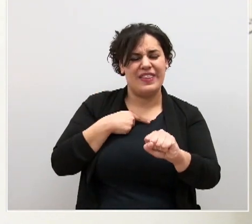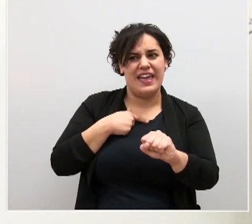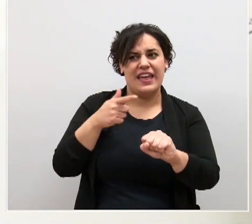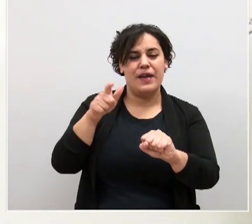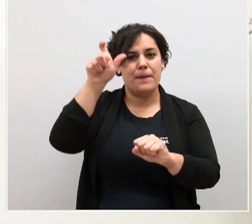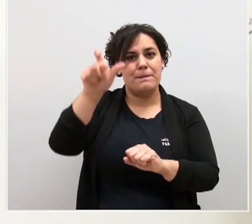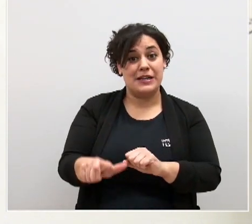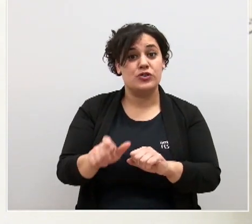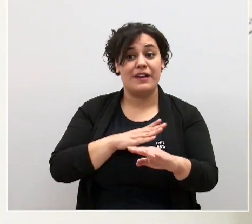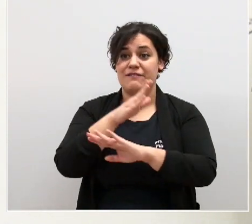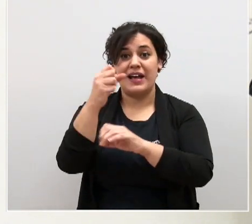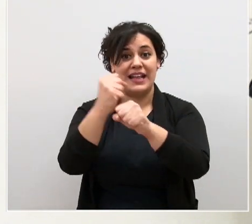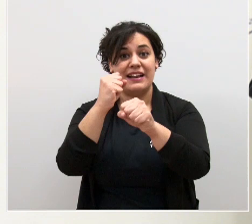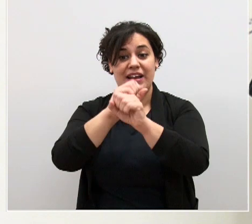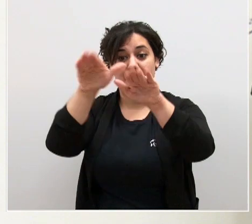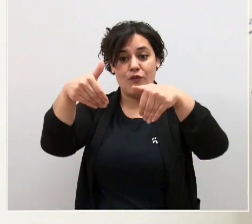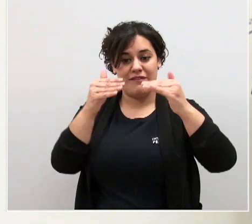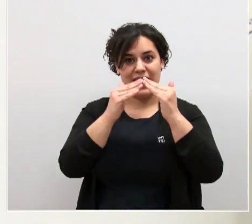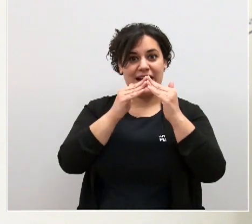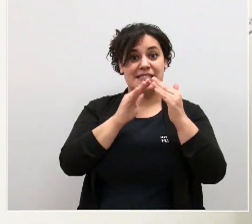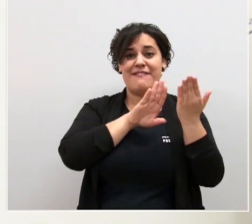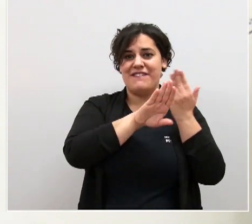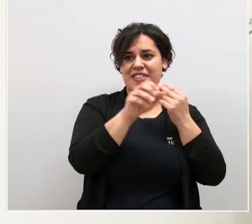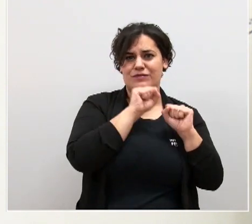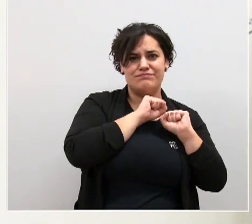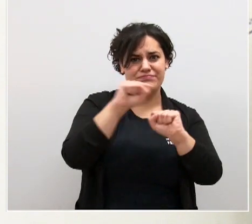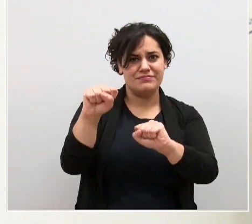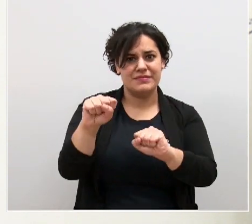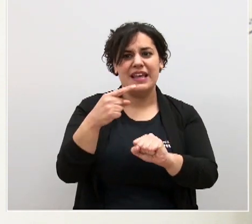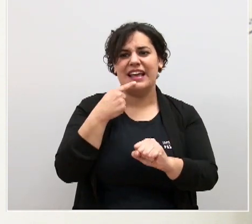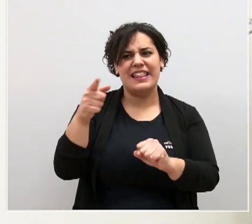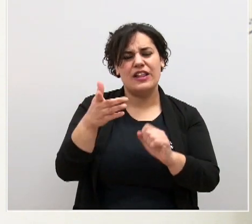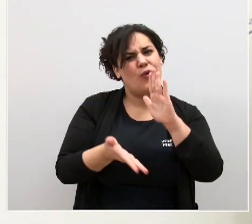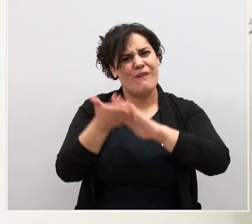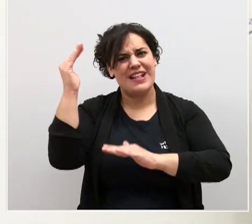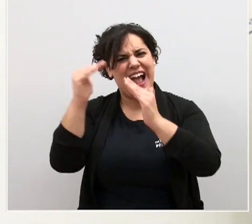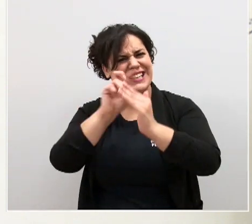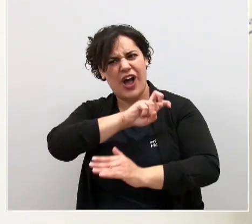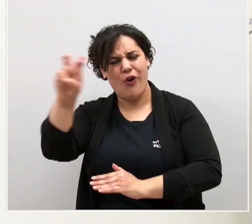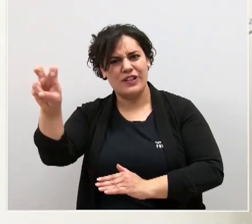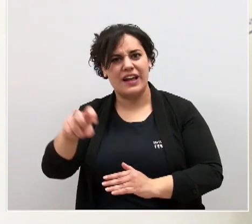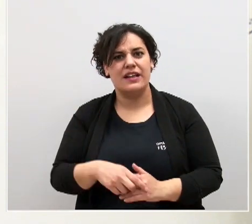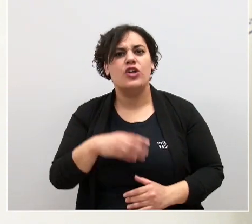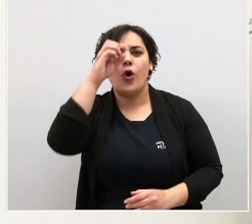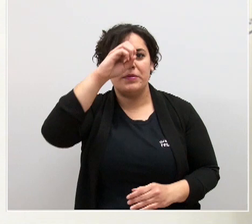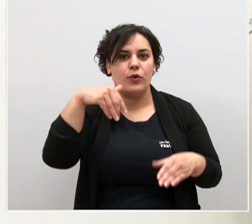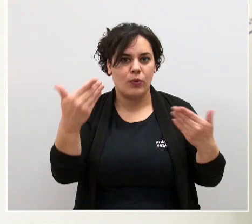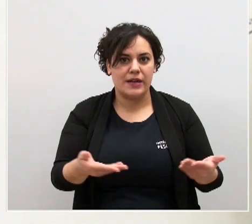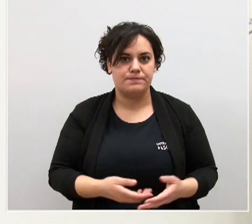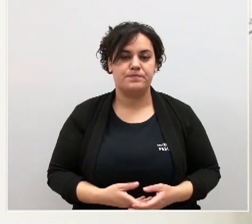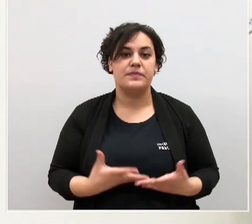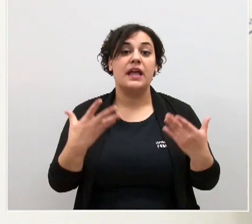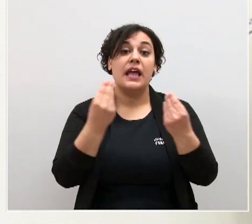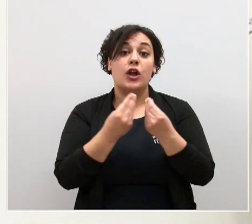que están recibiendo notas indicándoles o recomendando que se vayan a vivir a otra vivienda? Bueno, el número de profesionales que han